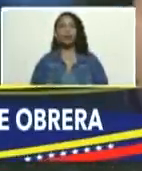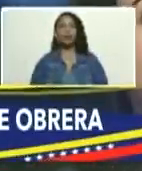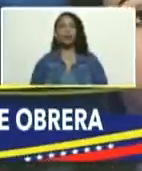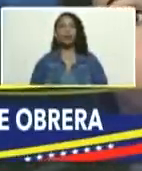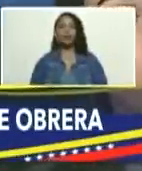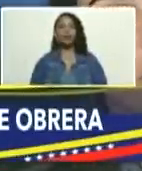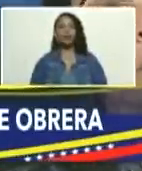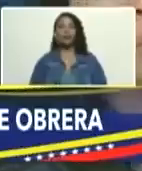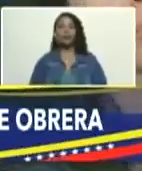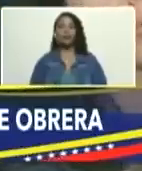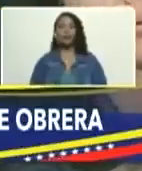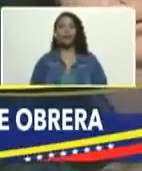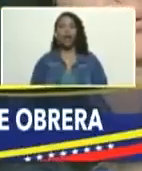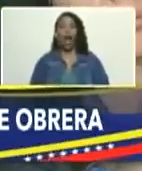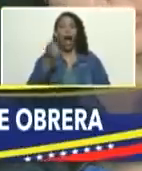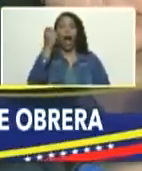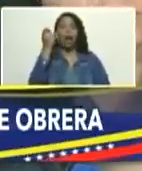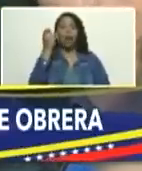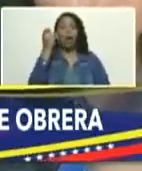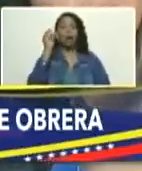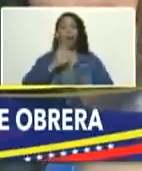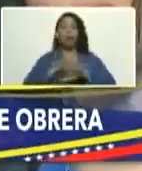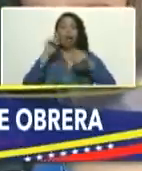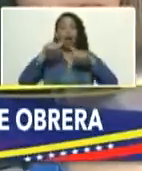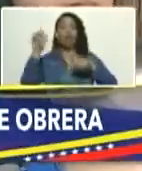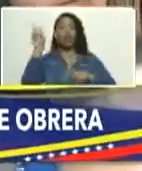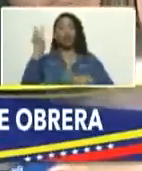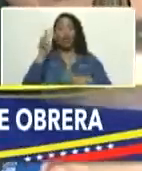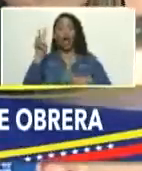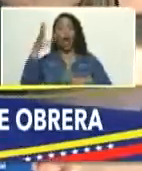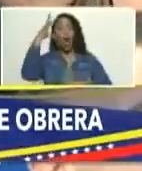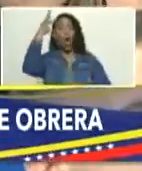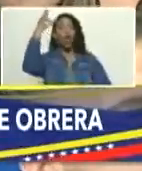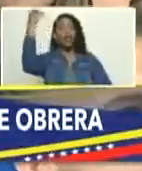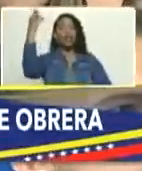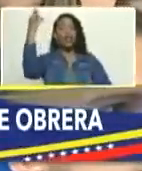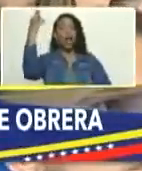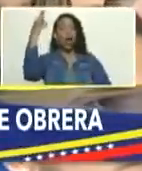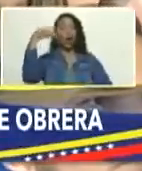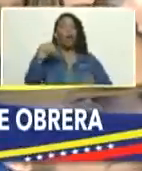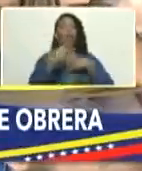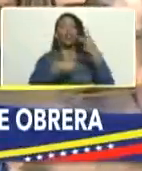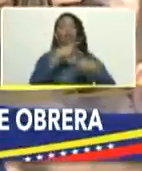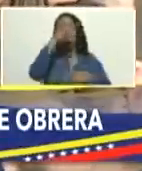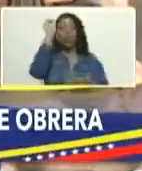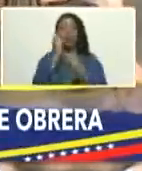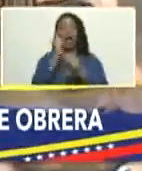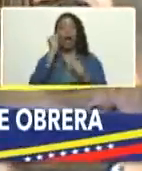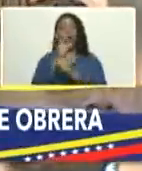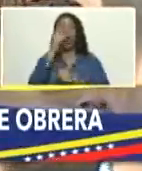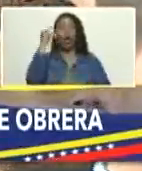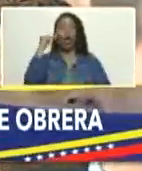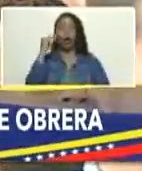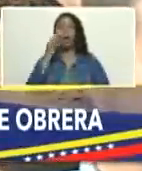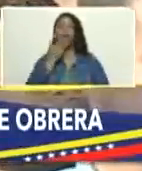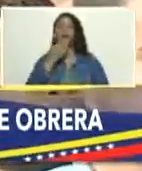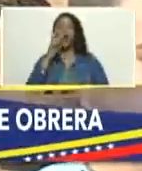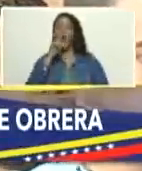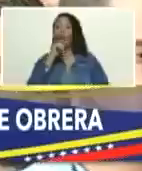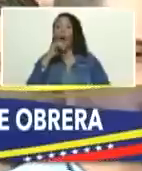jamás hubiera existido en Venezuela los consejos productivos de trabajadores y trabajadoras si no hubiera